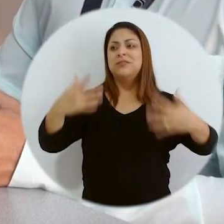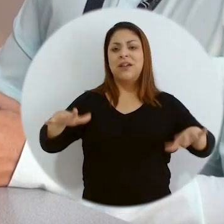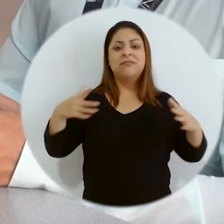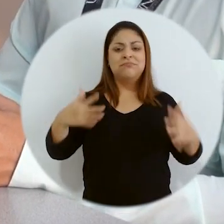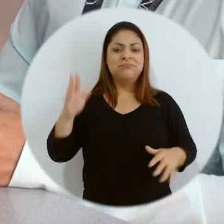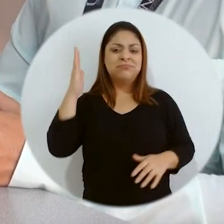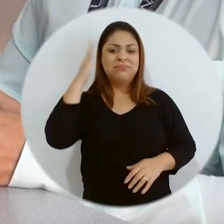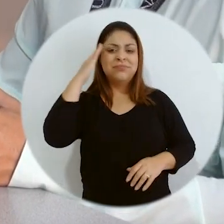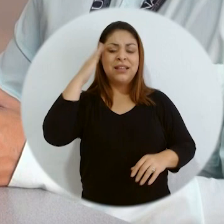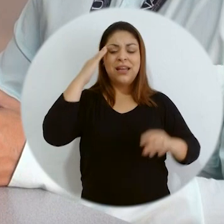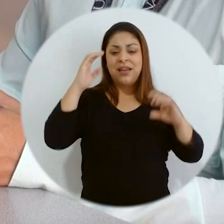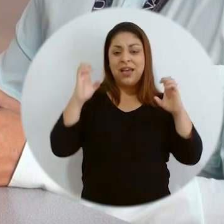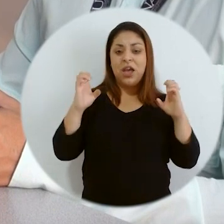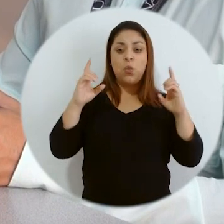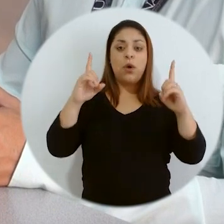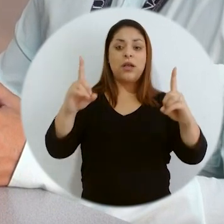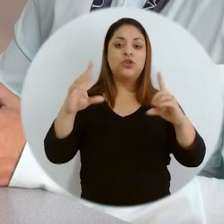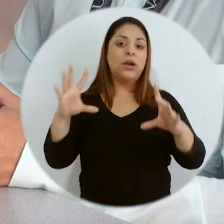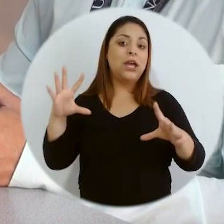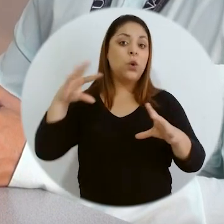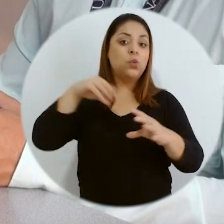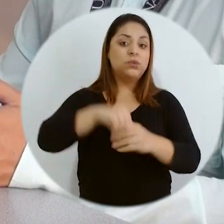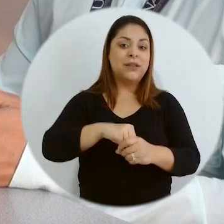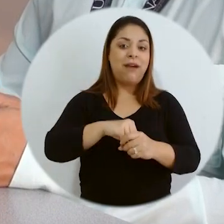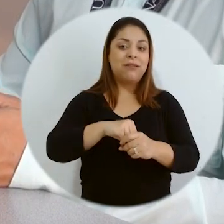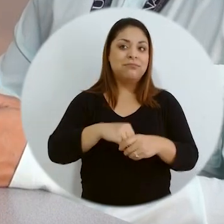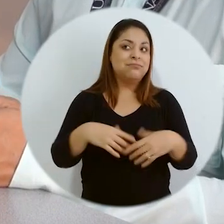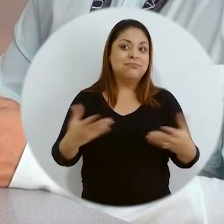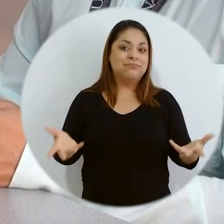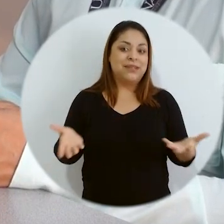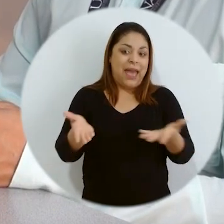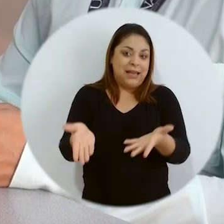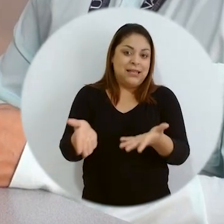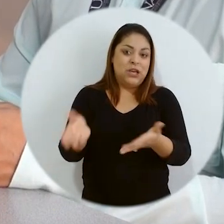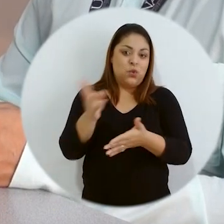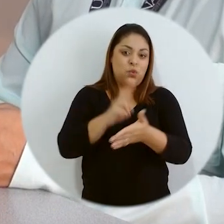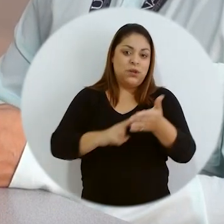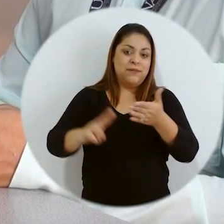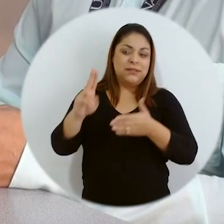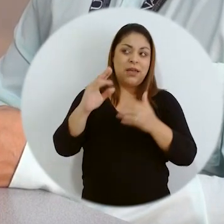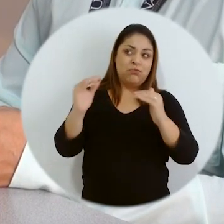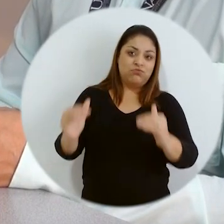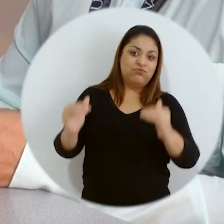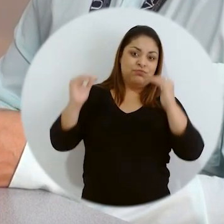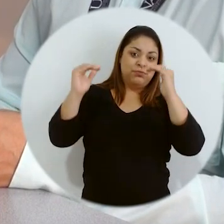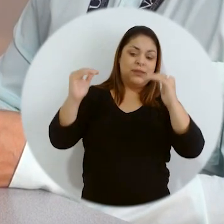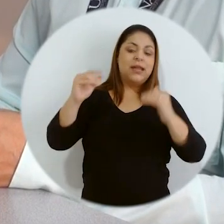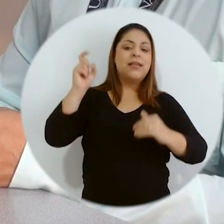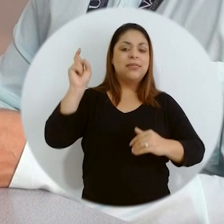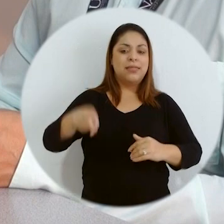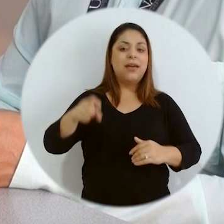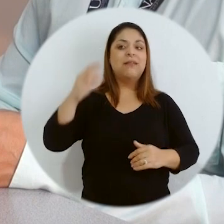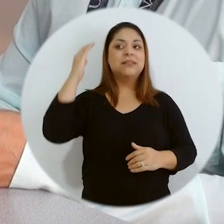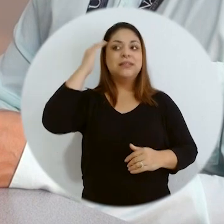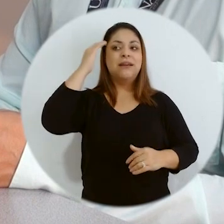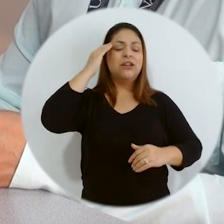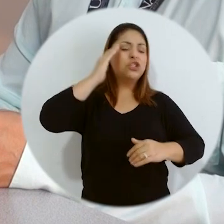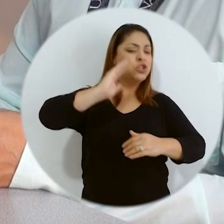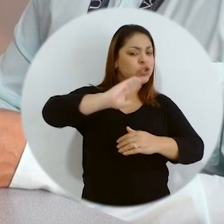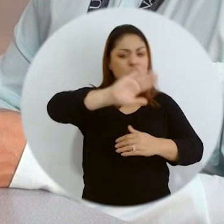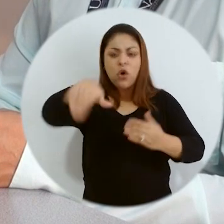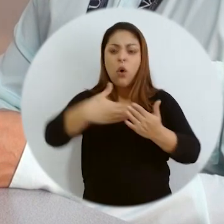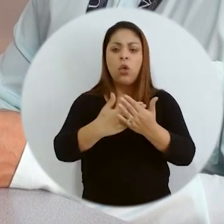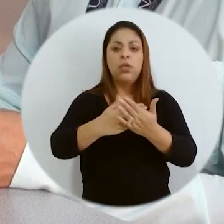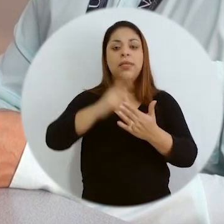algún momento tengamos tan claro que cuando hablamos de educación inclusiva, nosotros que estamos en una institución de educación superior, pues tengamos claros que